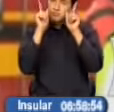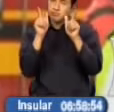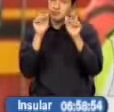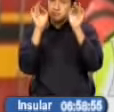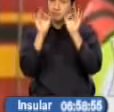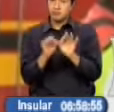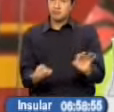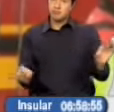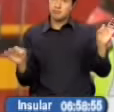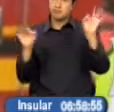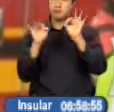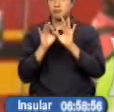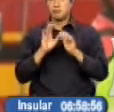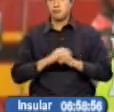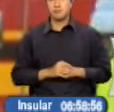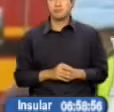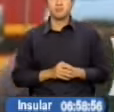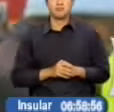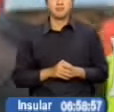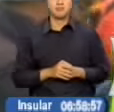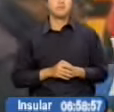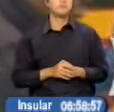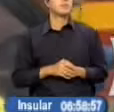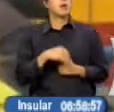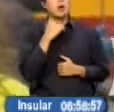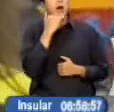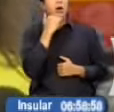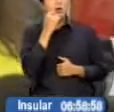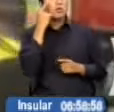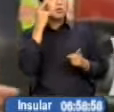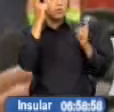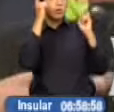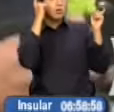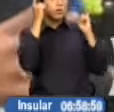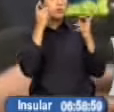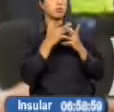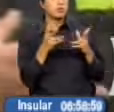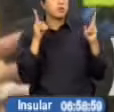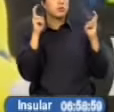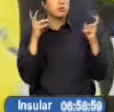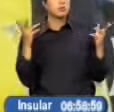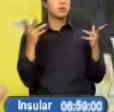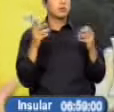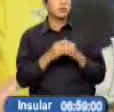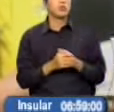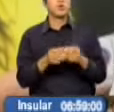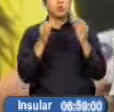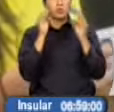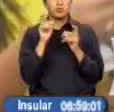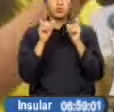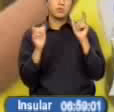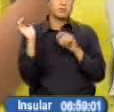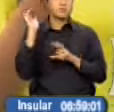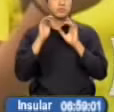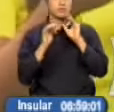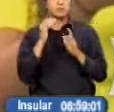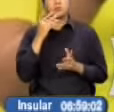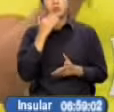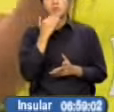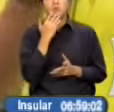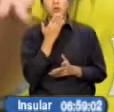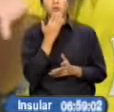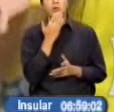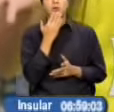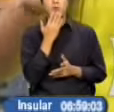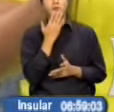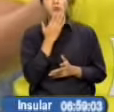adverso que pueda suceder en algún tipo de control justamente en eso en cuanto a lo que significa la llegada de los aficionados tal vez un perímetro de